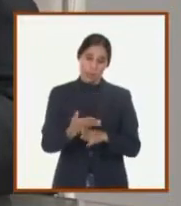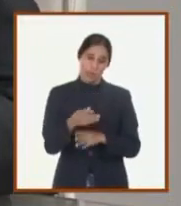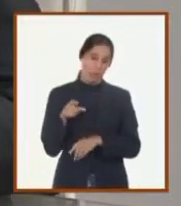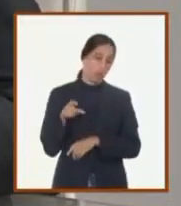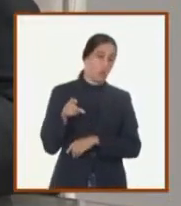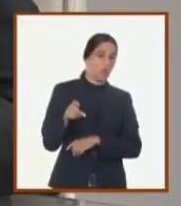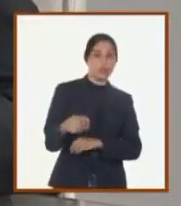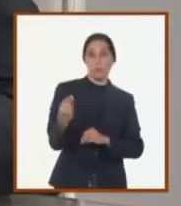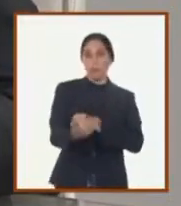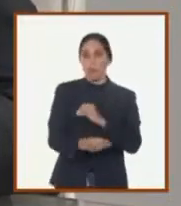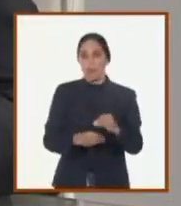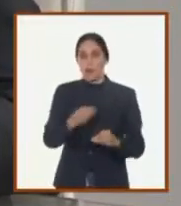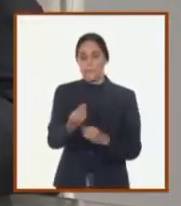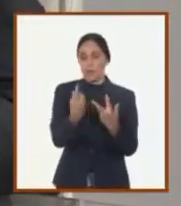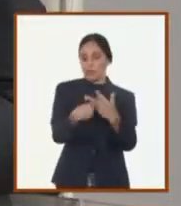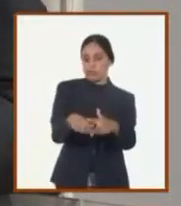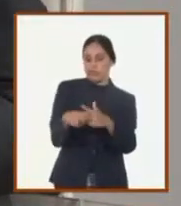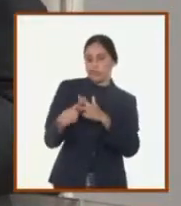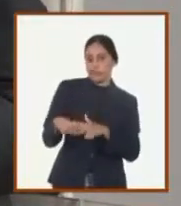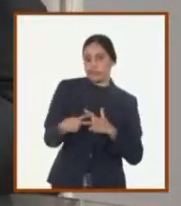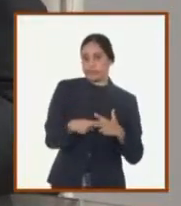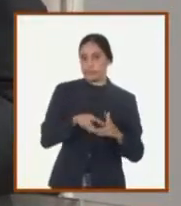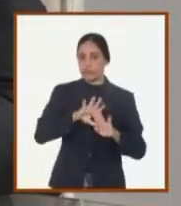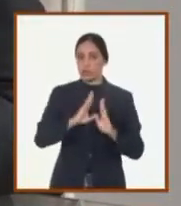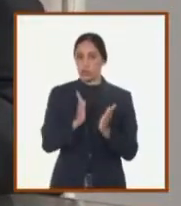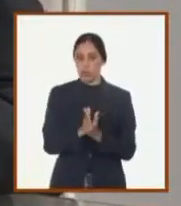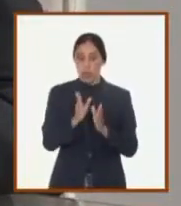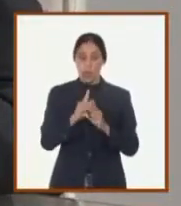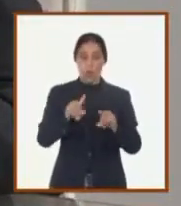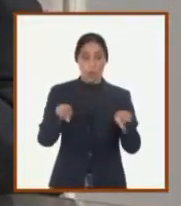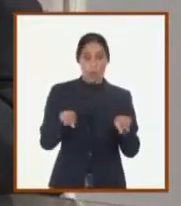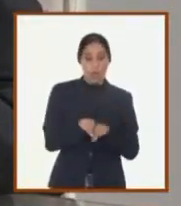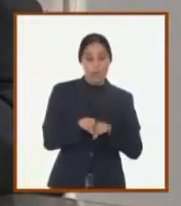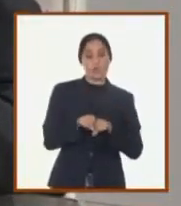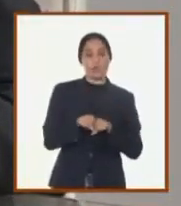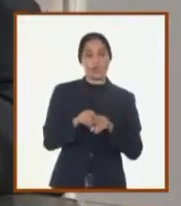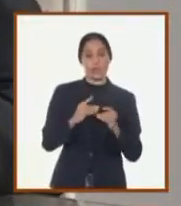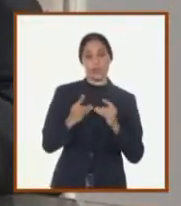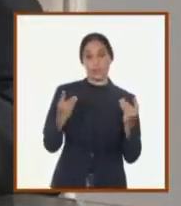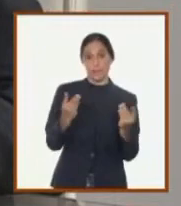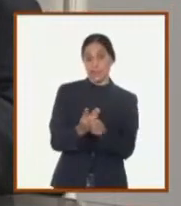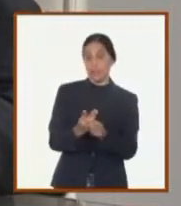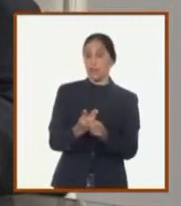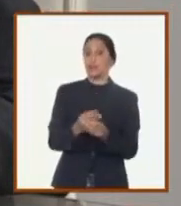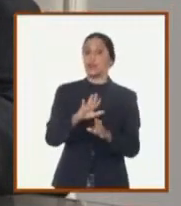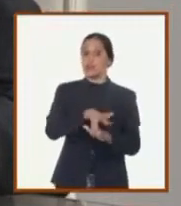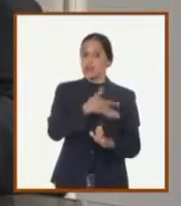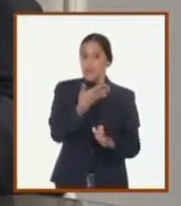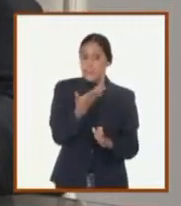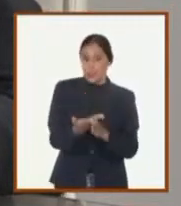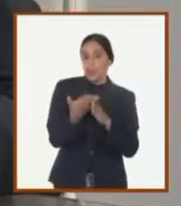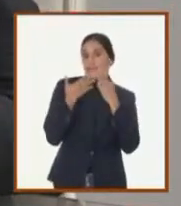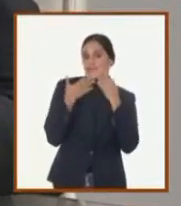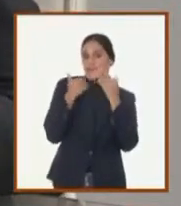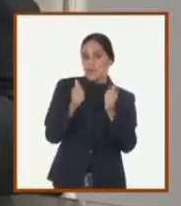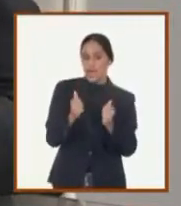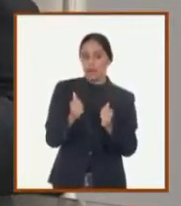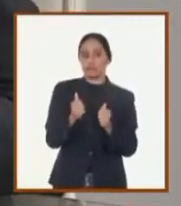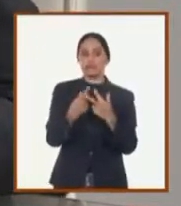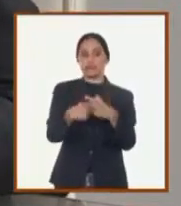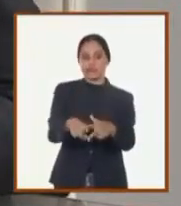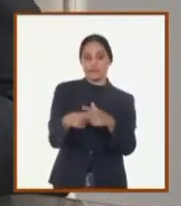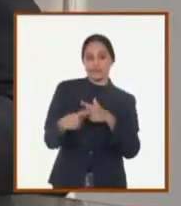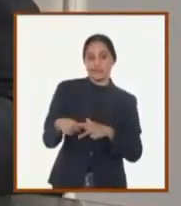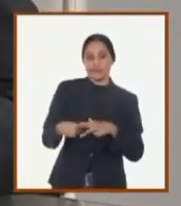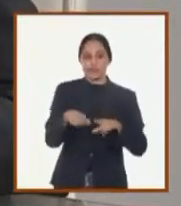más importante más reciente que se ha hecho en la oficina en que se le pudo hacer un reordenamiento físico a los